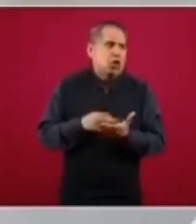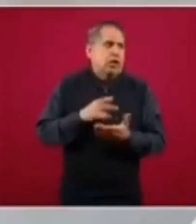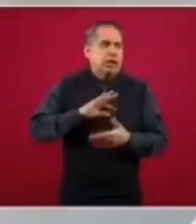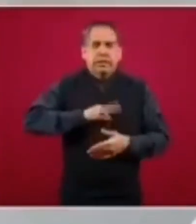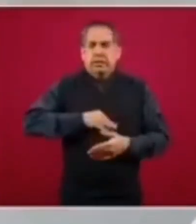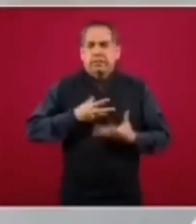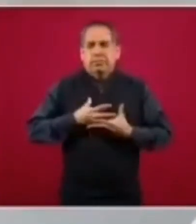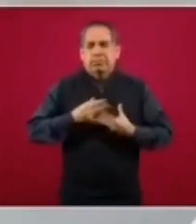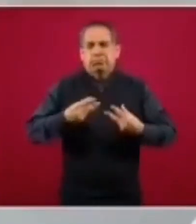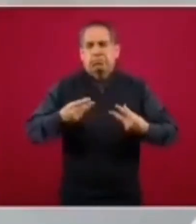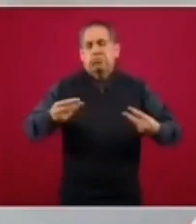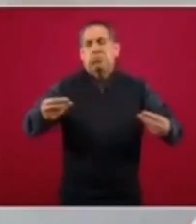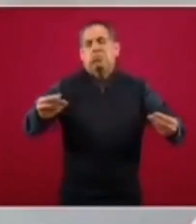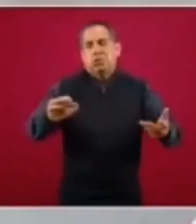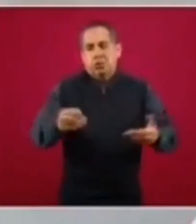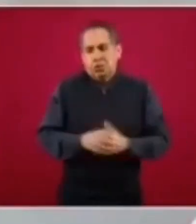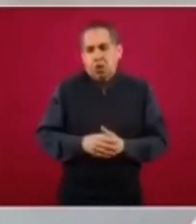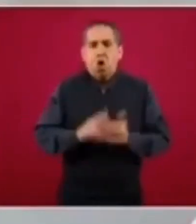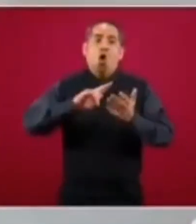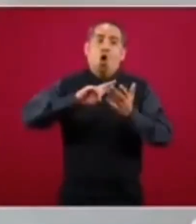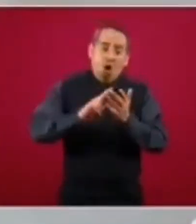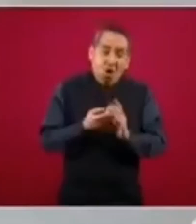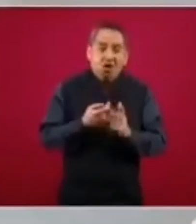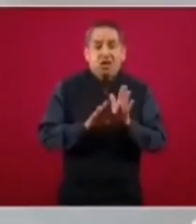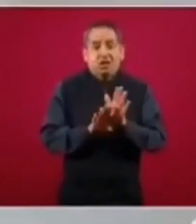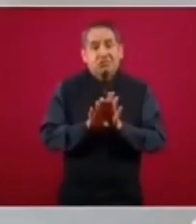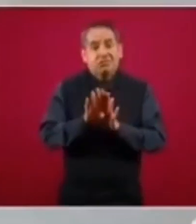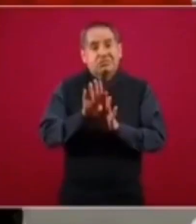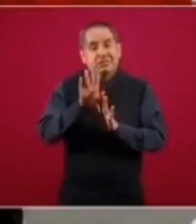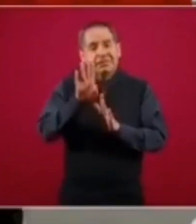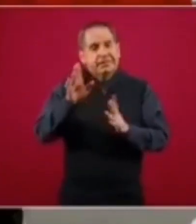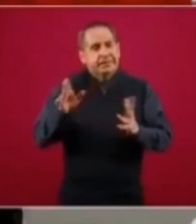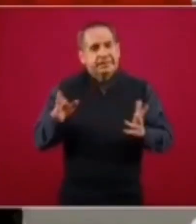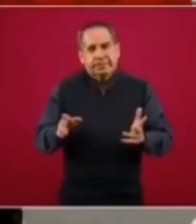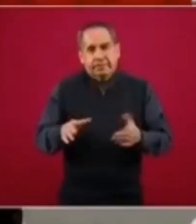haya contagios. Y entonces repunte la epidemia localmente.